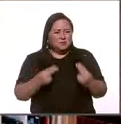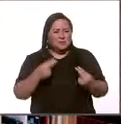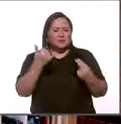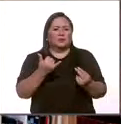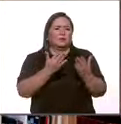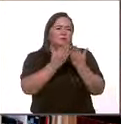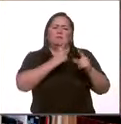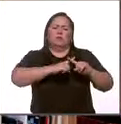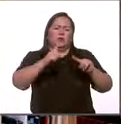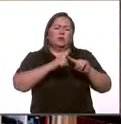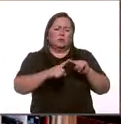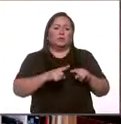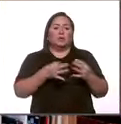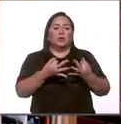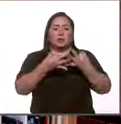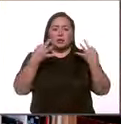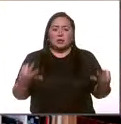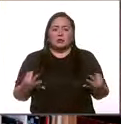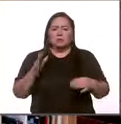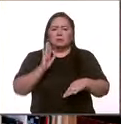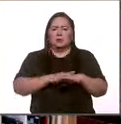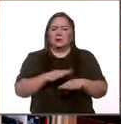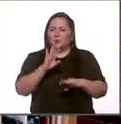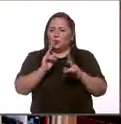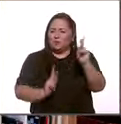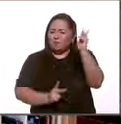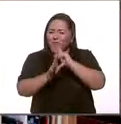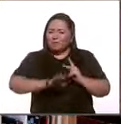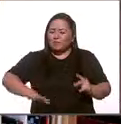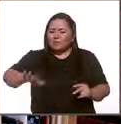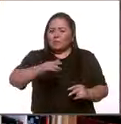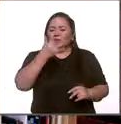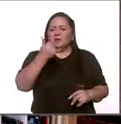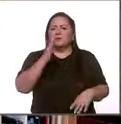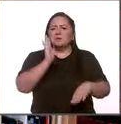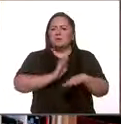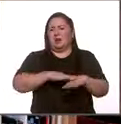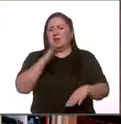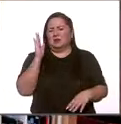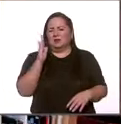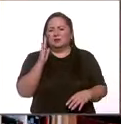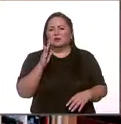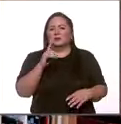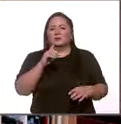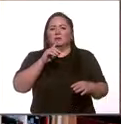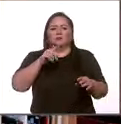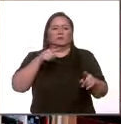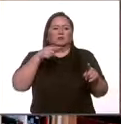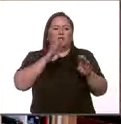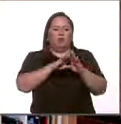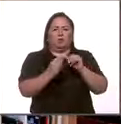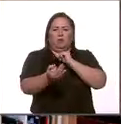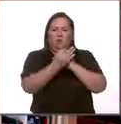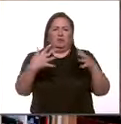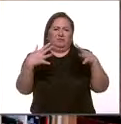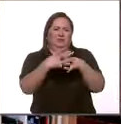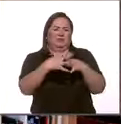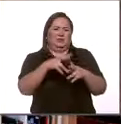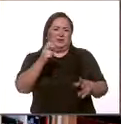navegación, los terrenos más fértiles y los elementos más copiosos de ataque y de defensa?